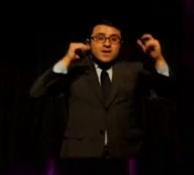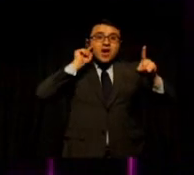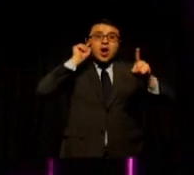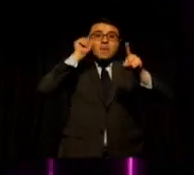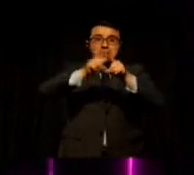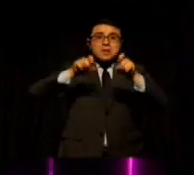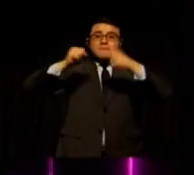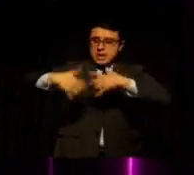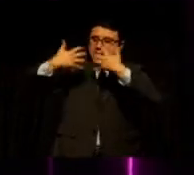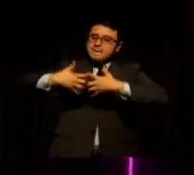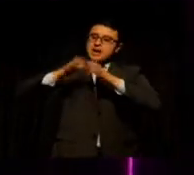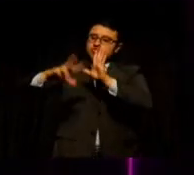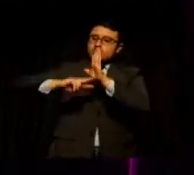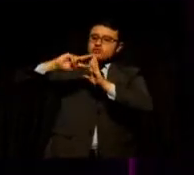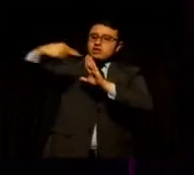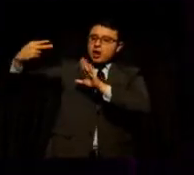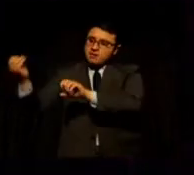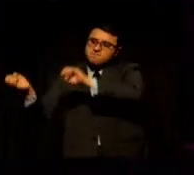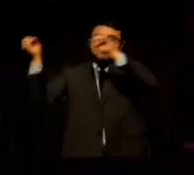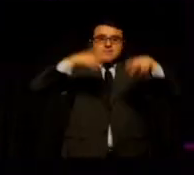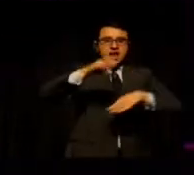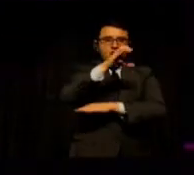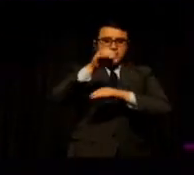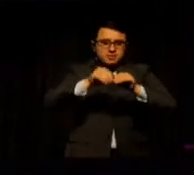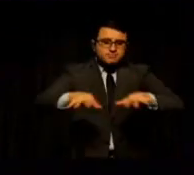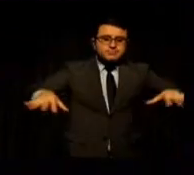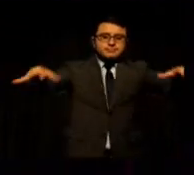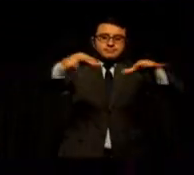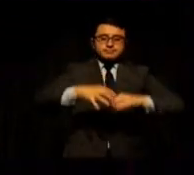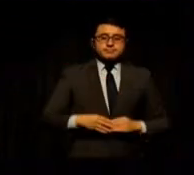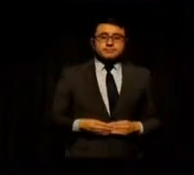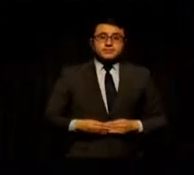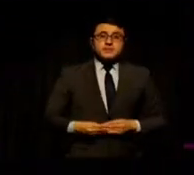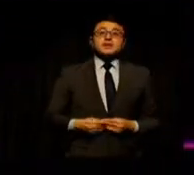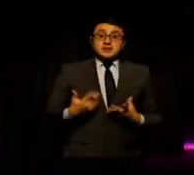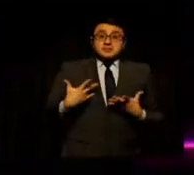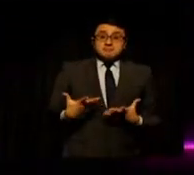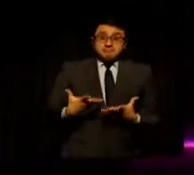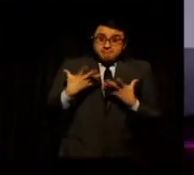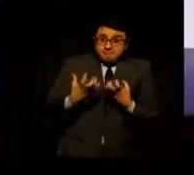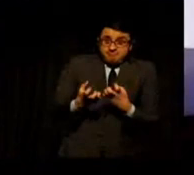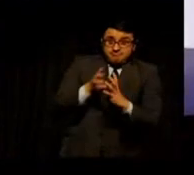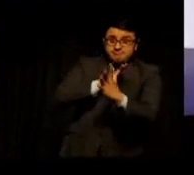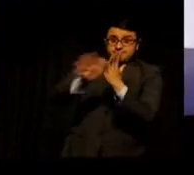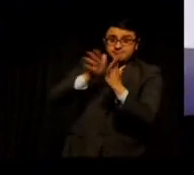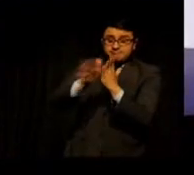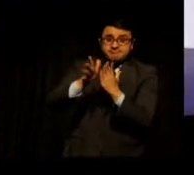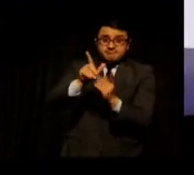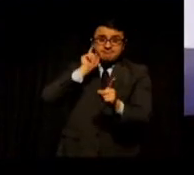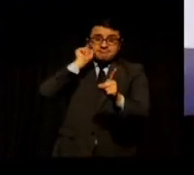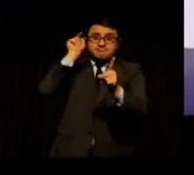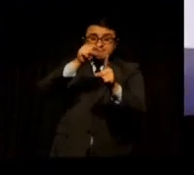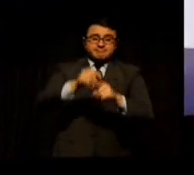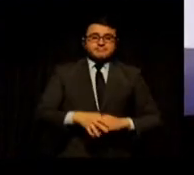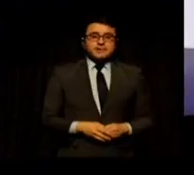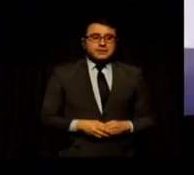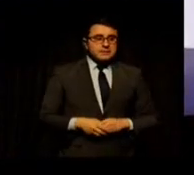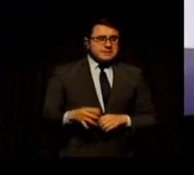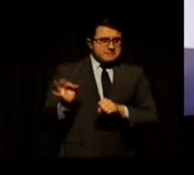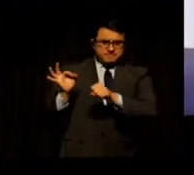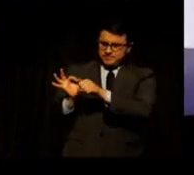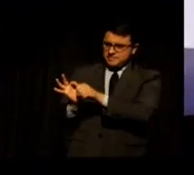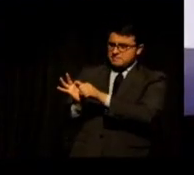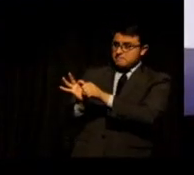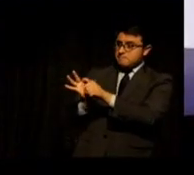colombia y lo va a decir una cosa para que se sorprenda querido abrir porque esto es fascinante la pandemia nos ha traído